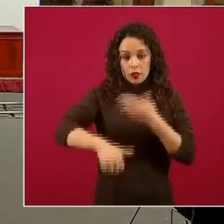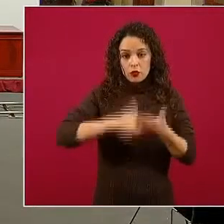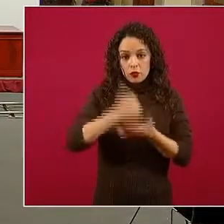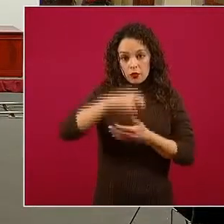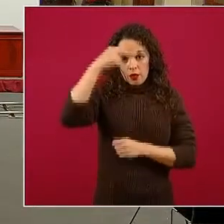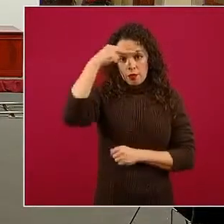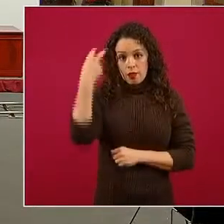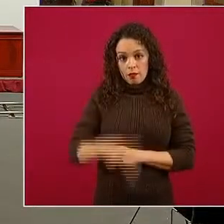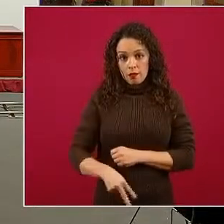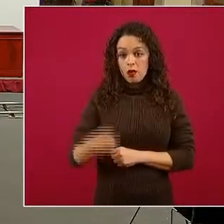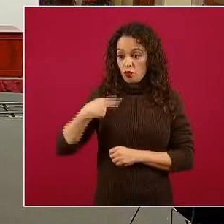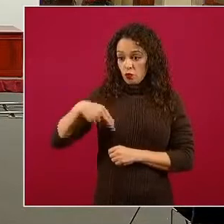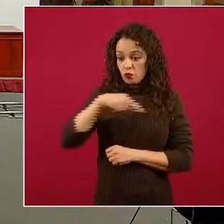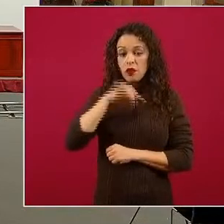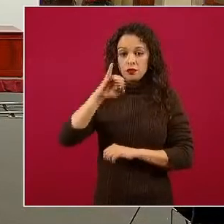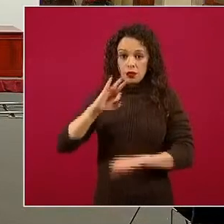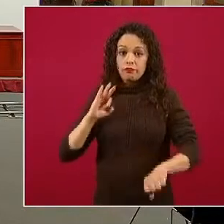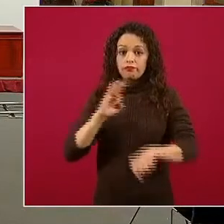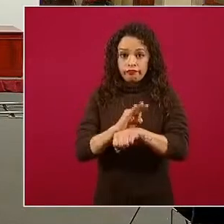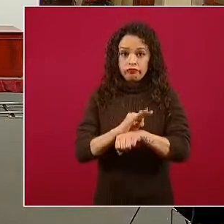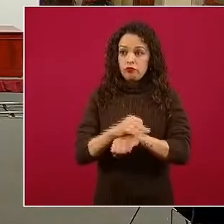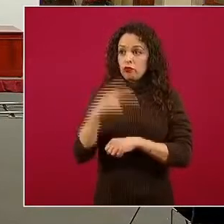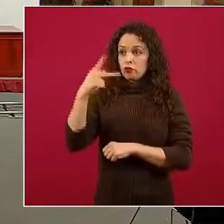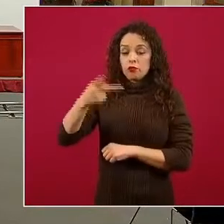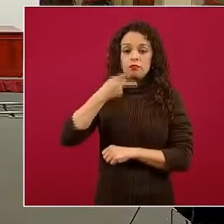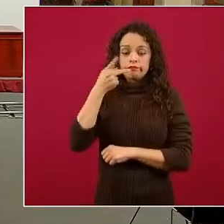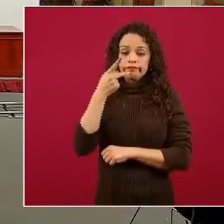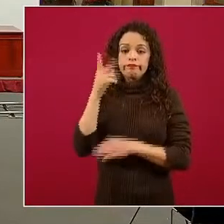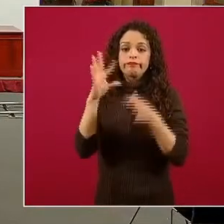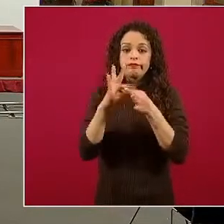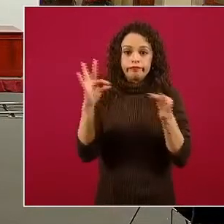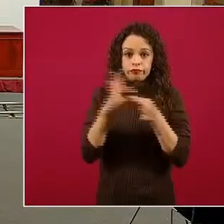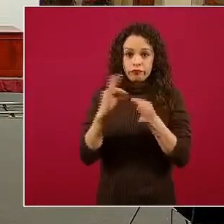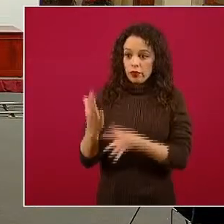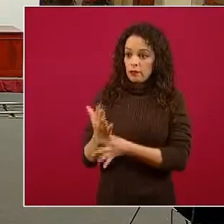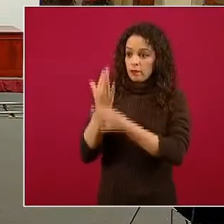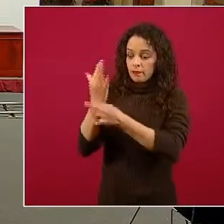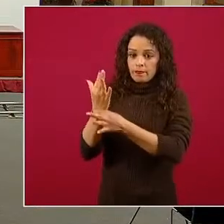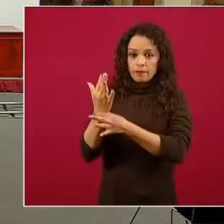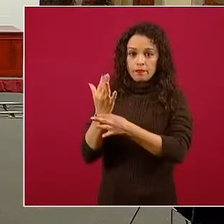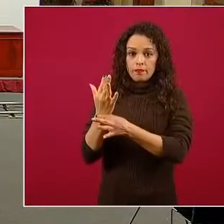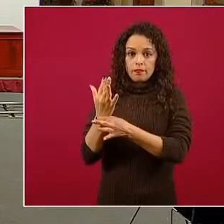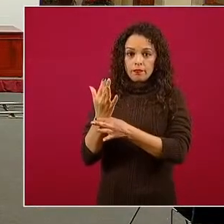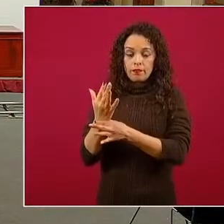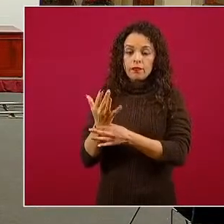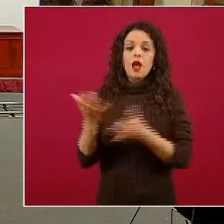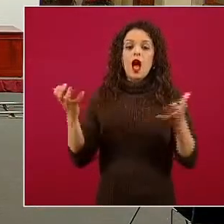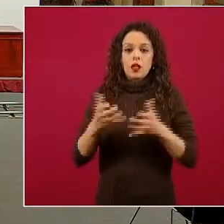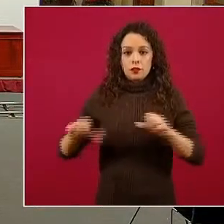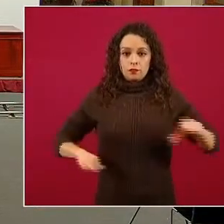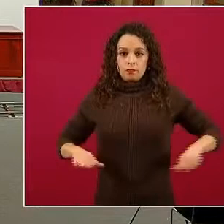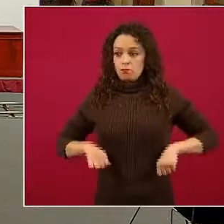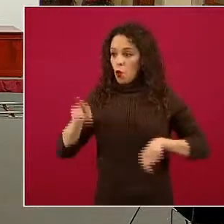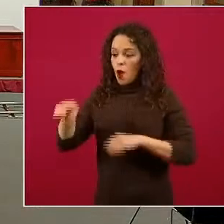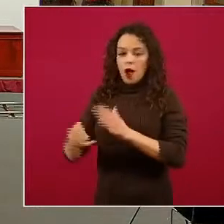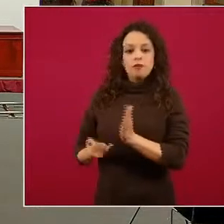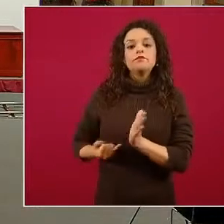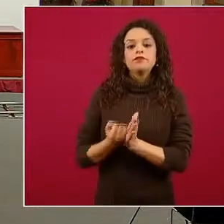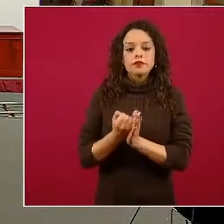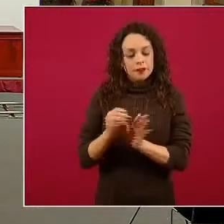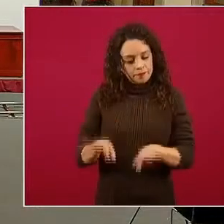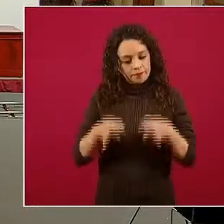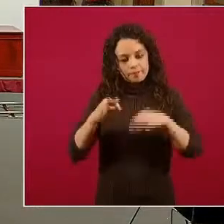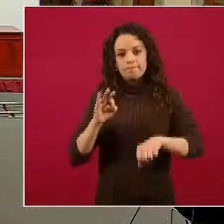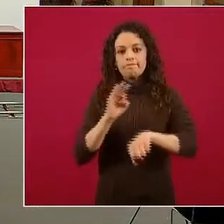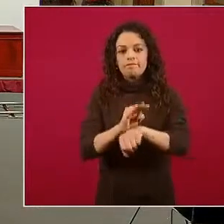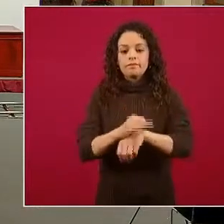Respaldamos enteramente sus palabras, su señalamiento y las acciones que ha tenido a bien disponer. Le vamos a pedir